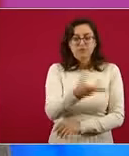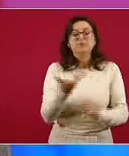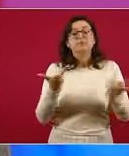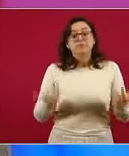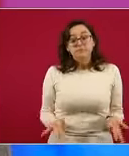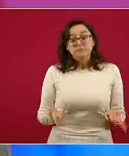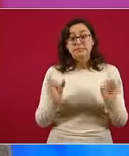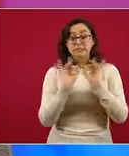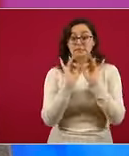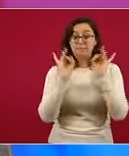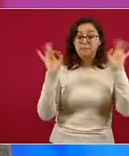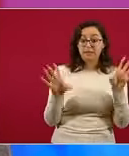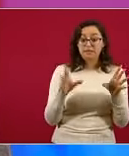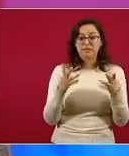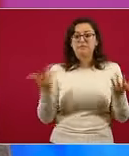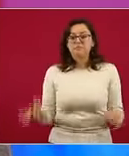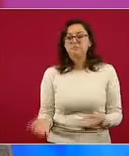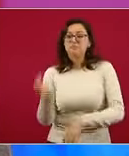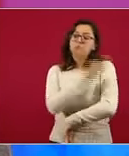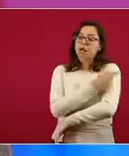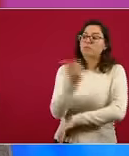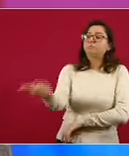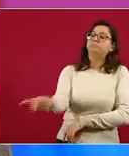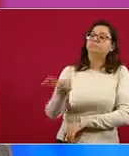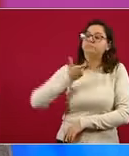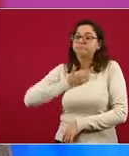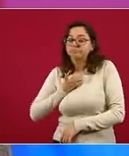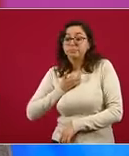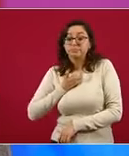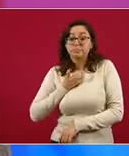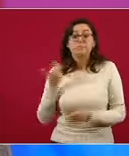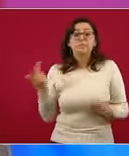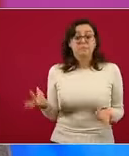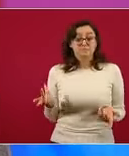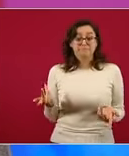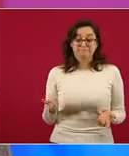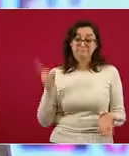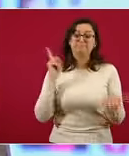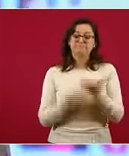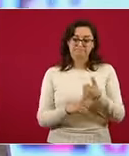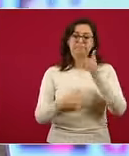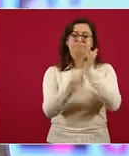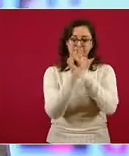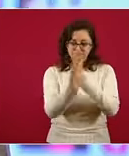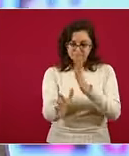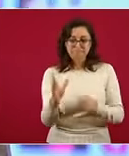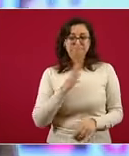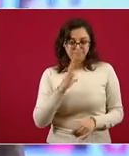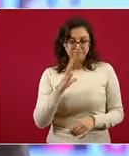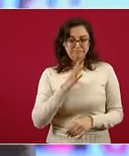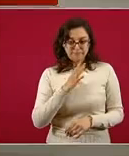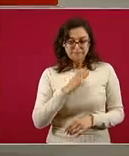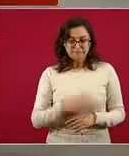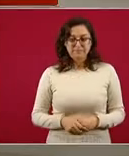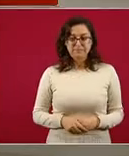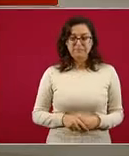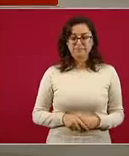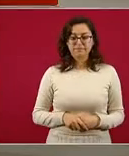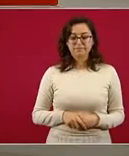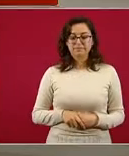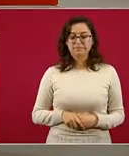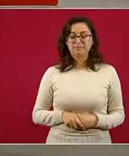si a alguien le quieren cobrar por vacunarle para proteger de COVID, le están cometiendo un fraude.